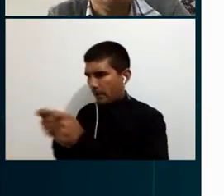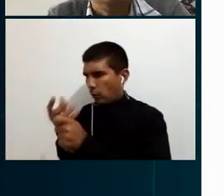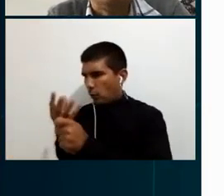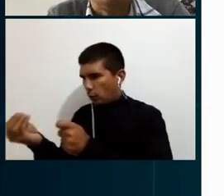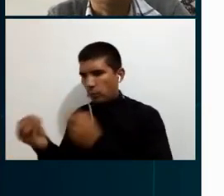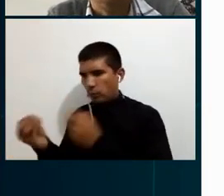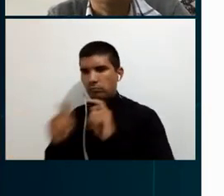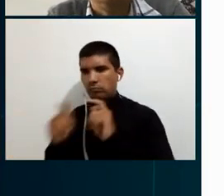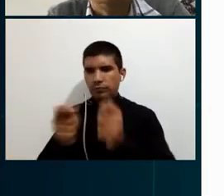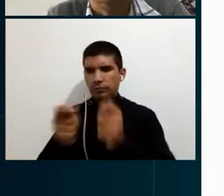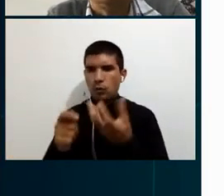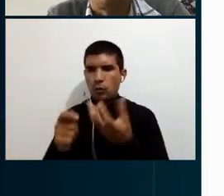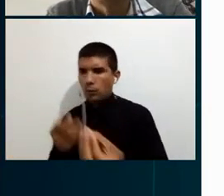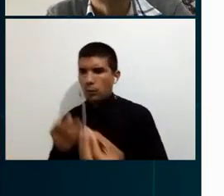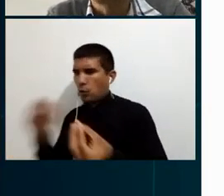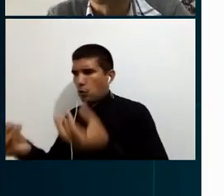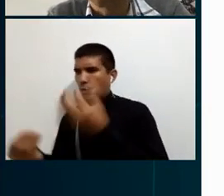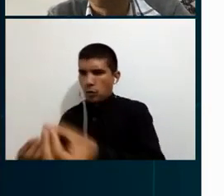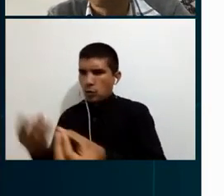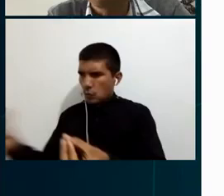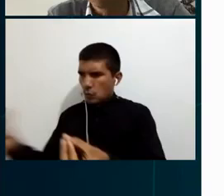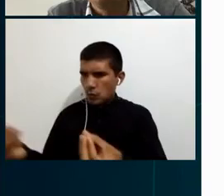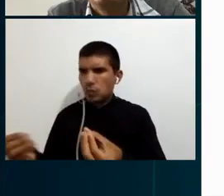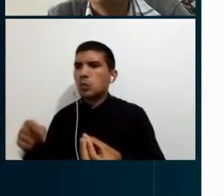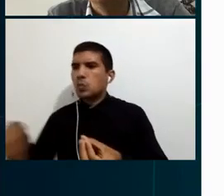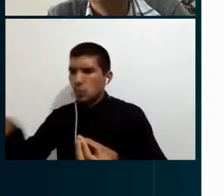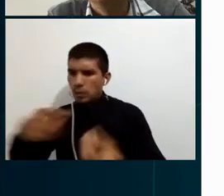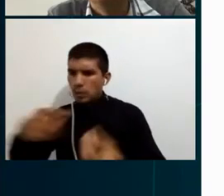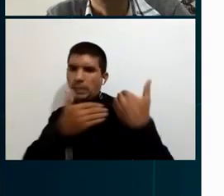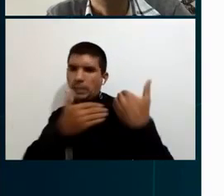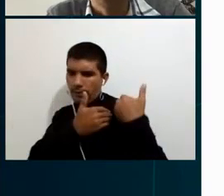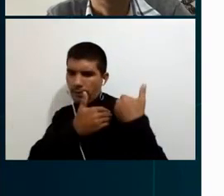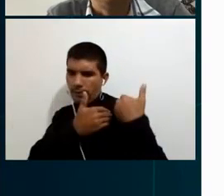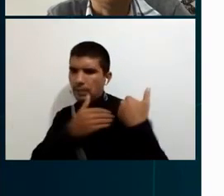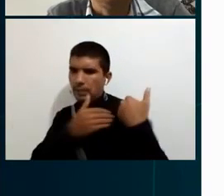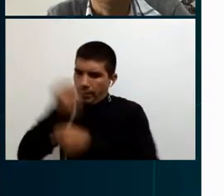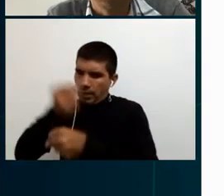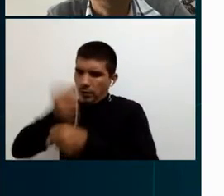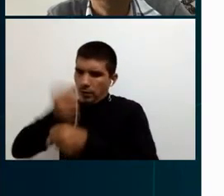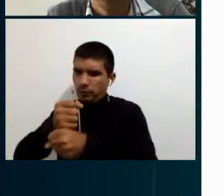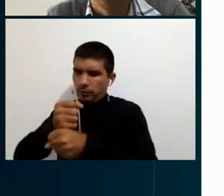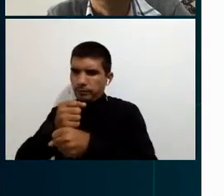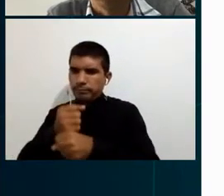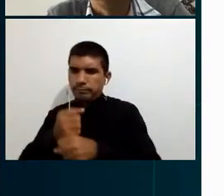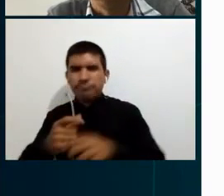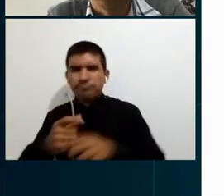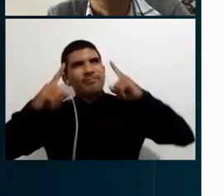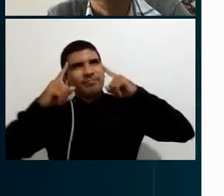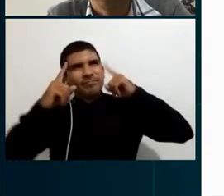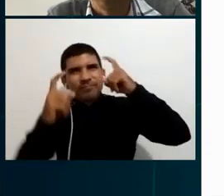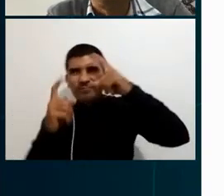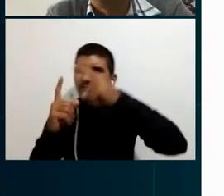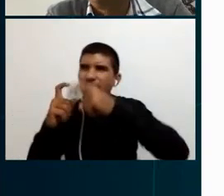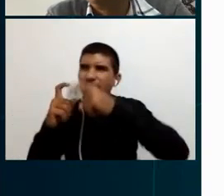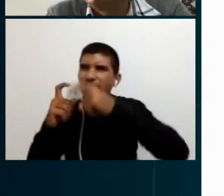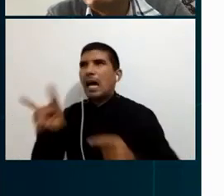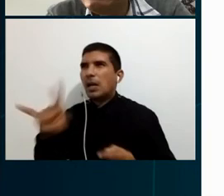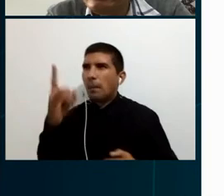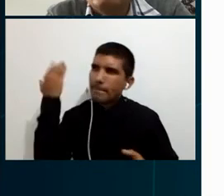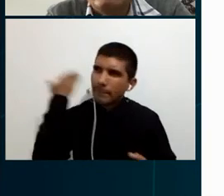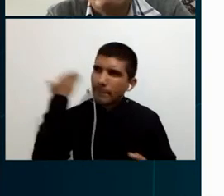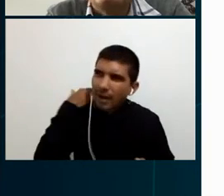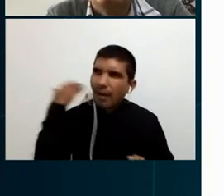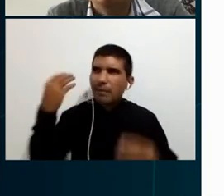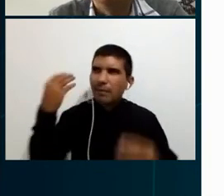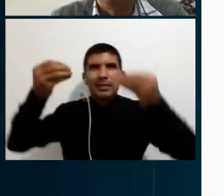facilitaron, digamos, las distribuciones de trabajo. Hay analítica en pérdidas, hay analítica